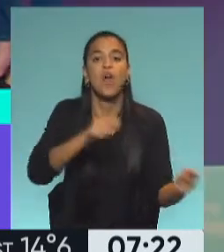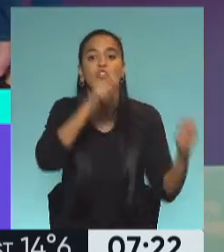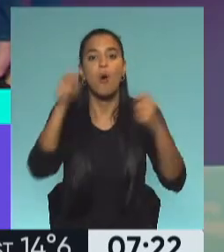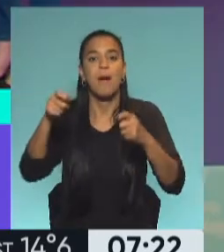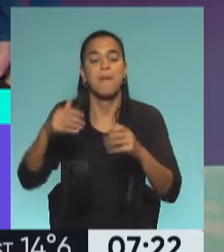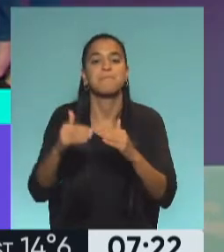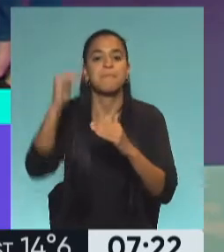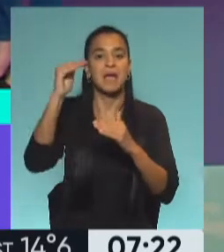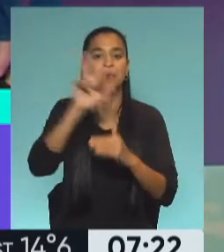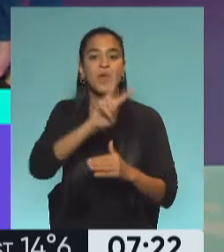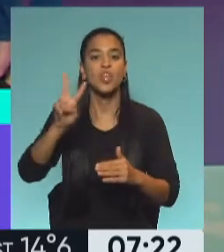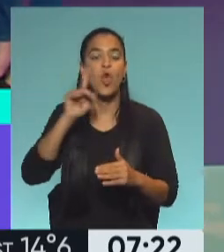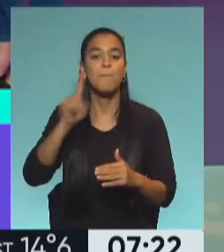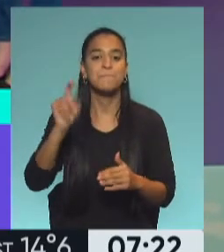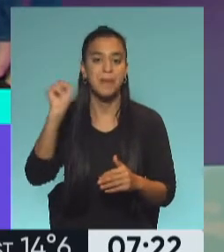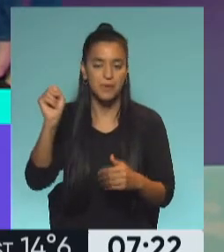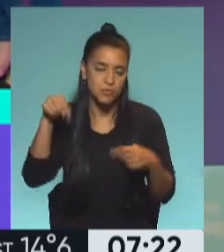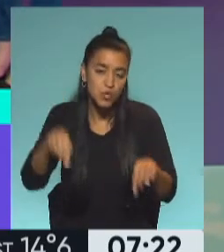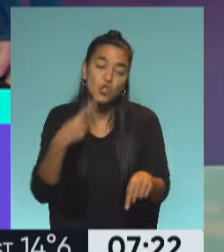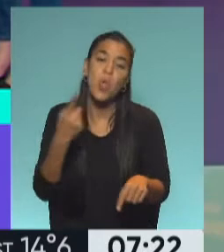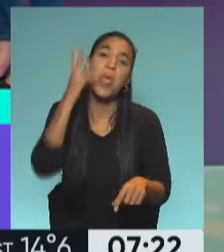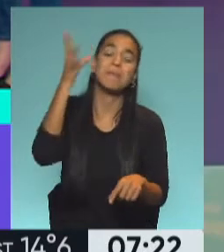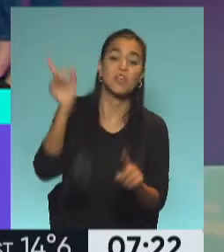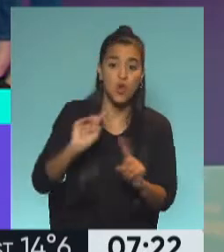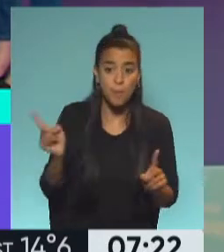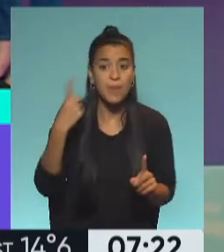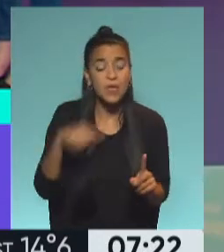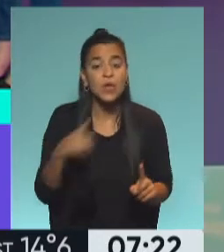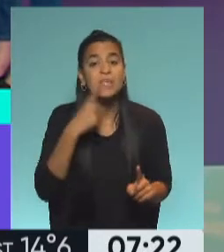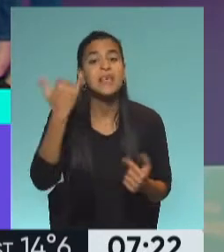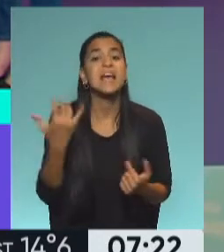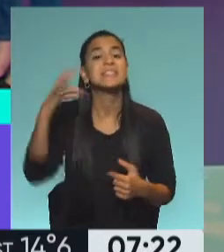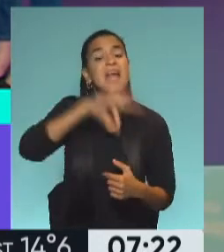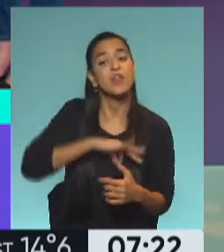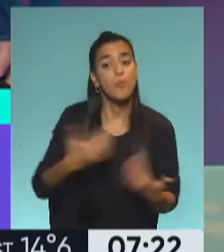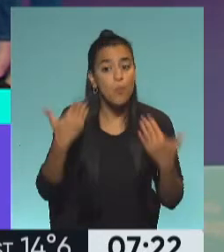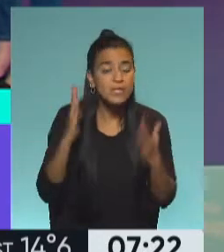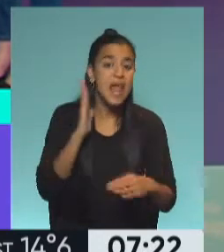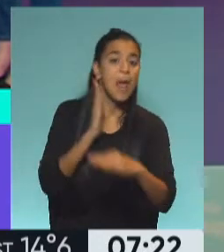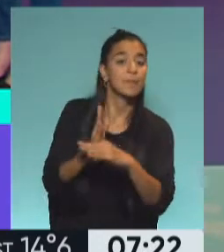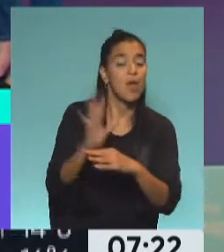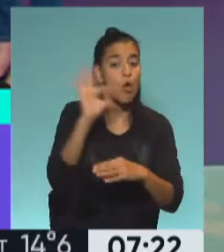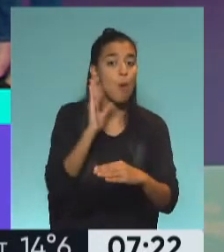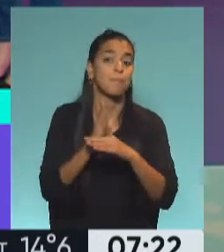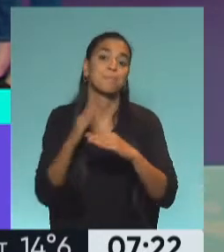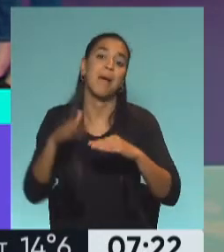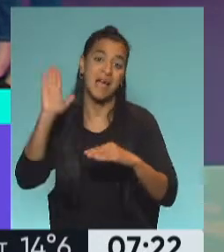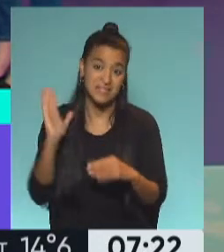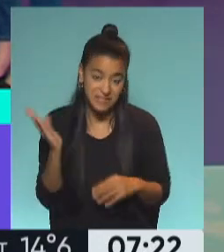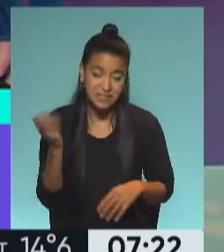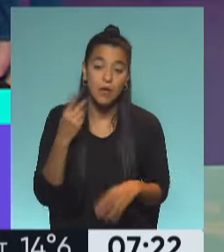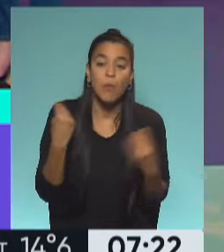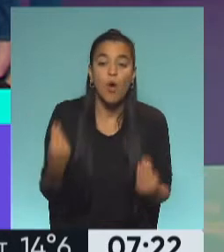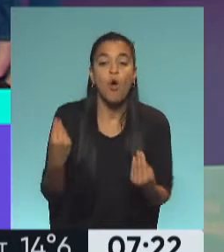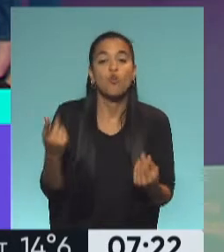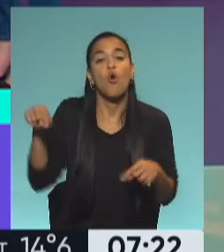pesos. Uno puede decir, bueno, esto no es tanto, pero estamos hablando de que hay salarios que puede ser o la mitad o más de la mitad de los salarios, por cómo